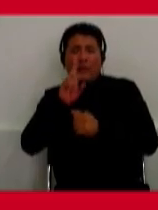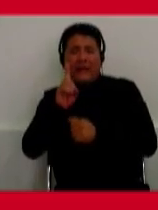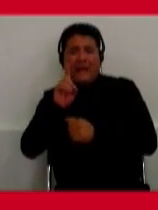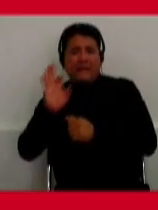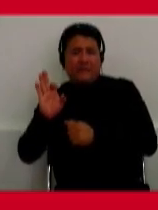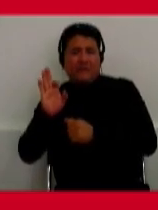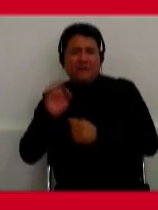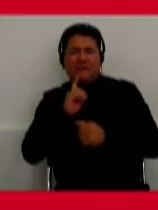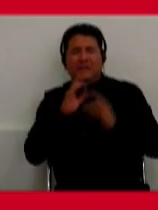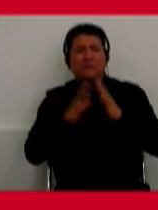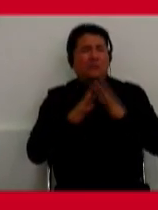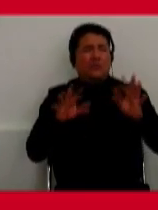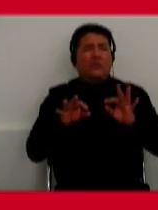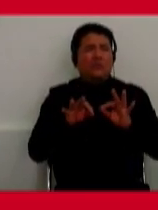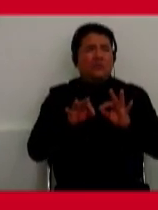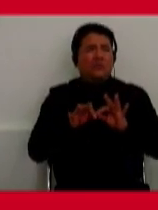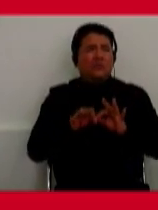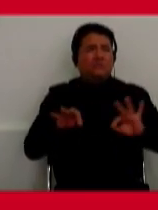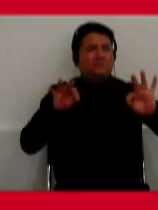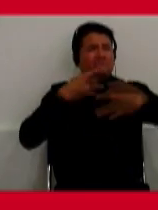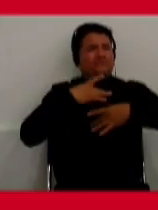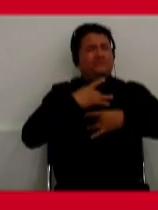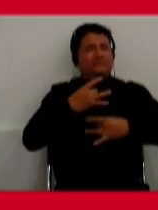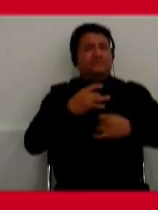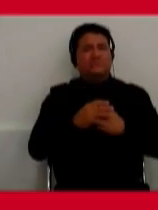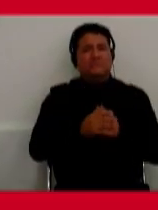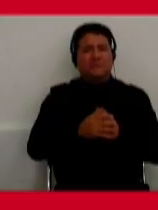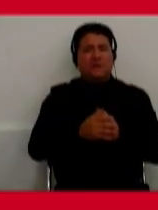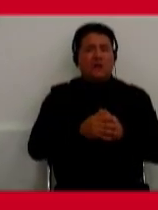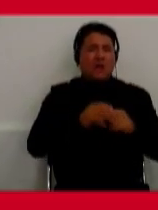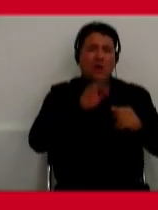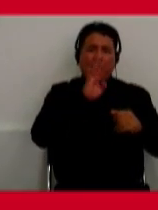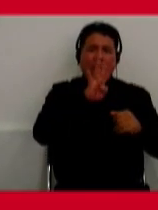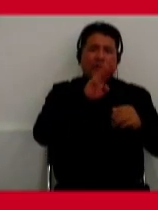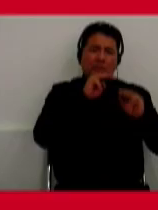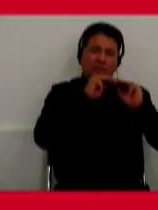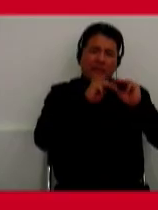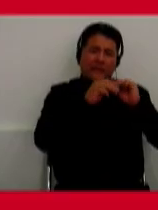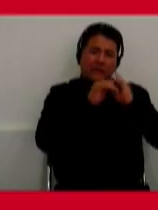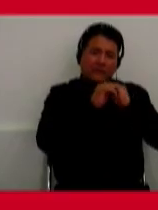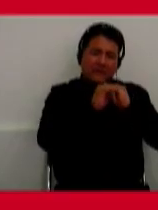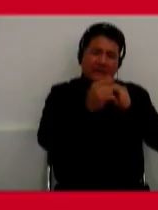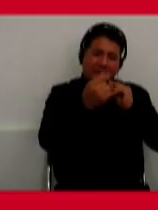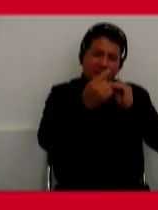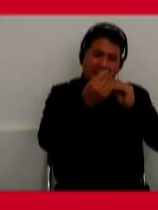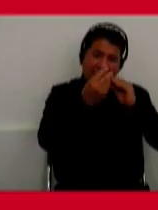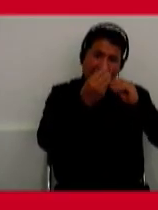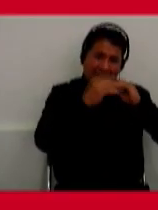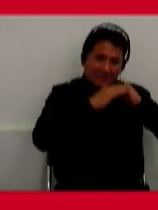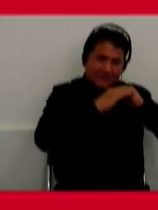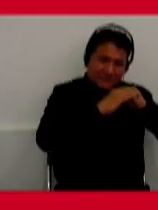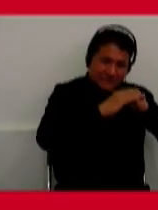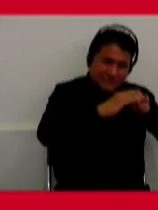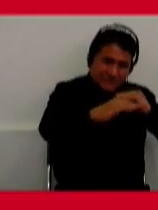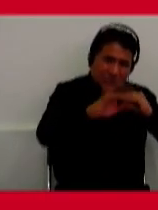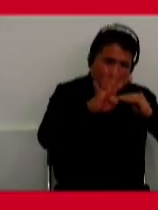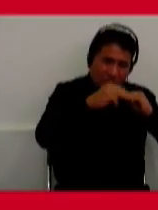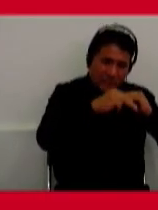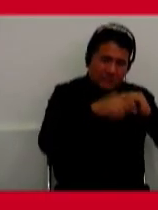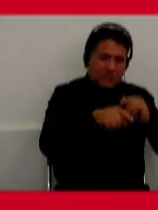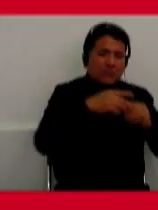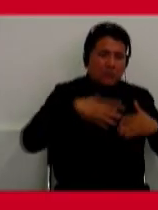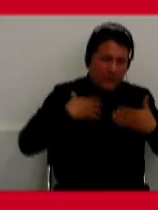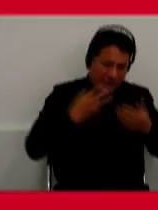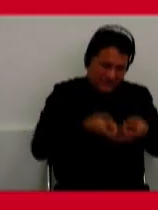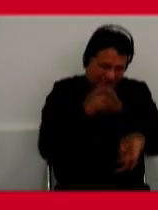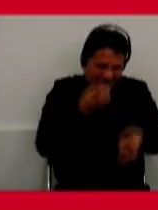porque necesitamos solamente 4 metros para extraer 1.000 toneladas, a diferencia que un sublevel stopping necesitamos en betas, ¿no? el